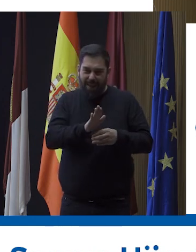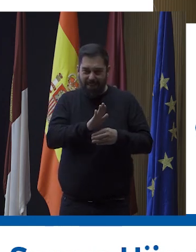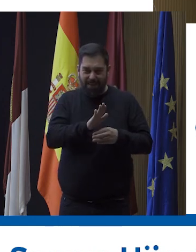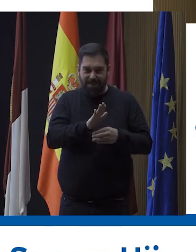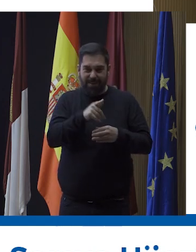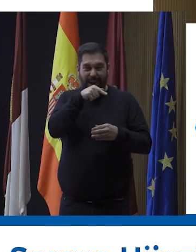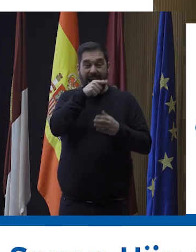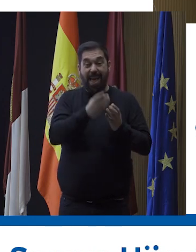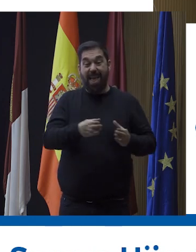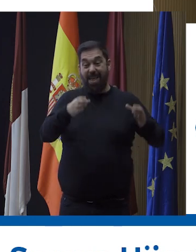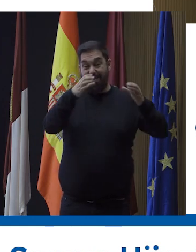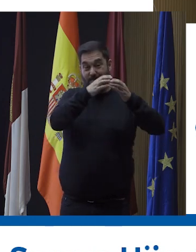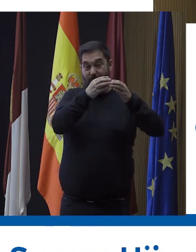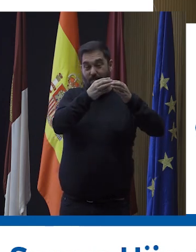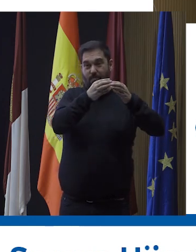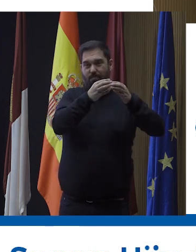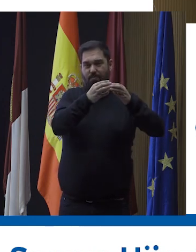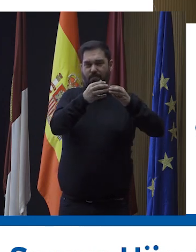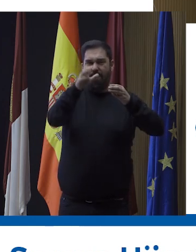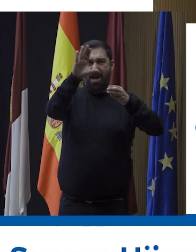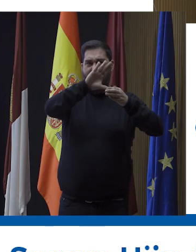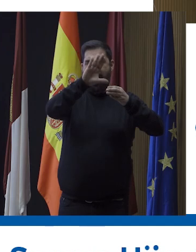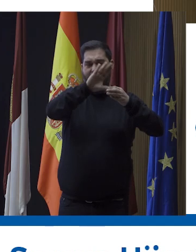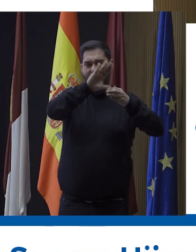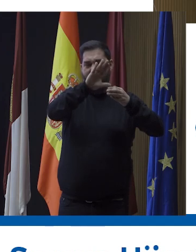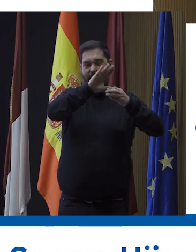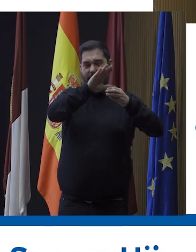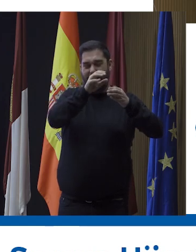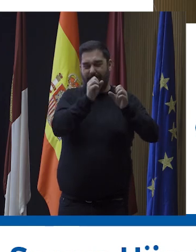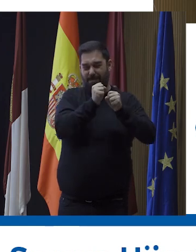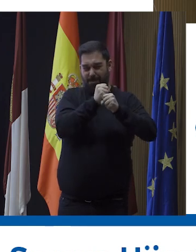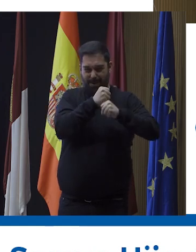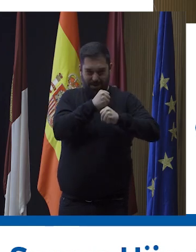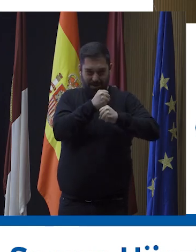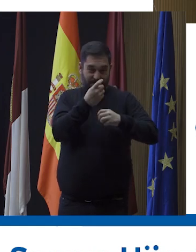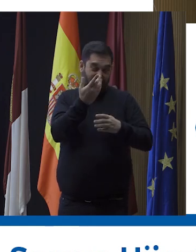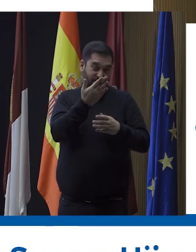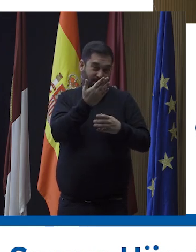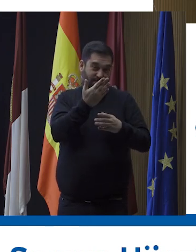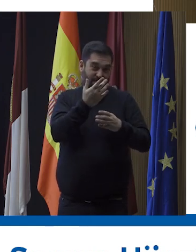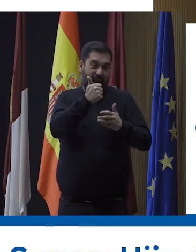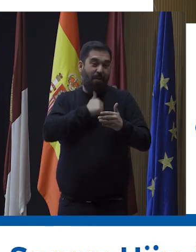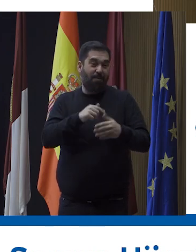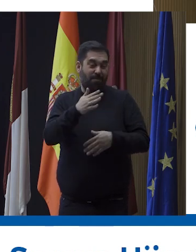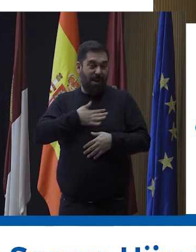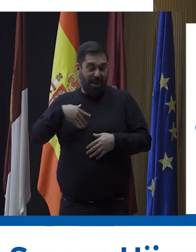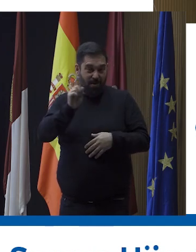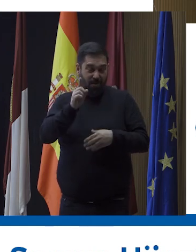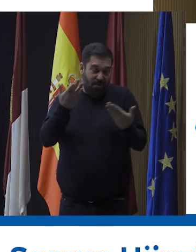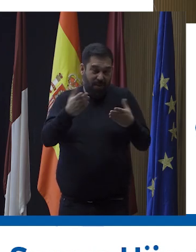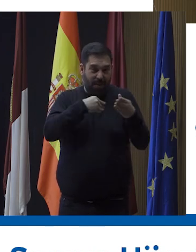está preparado para llenarse y aumentar poco la presión. Tiene que ser muy elástico. Entonces, de